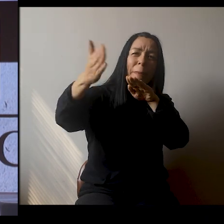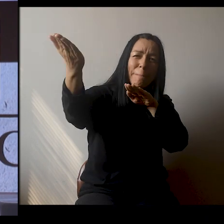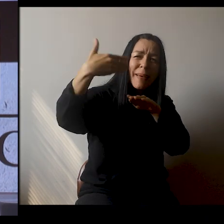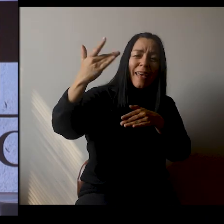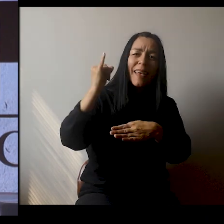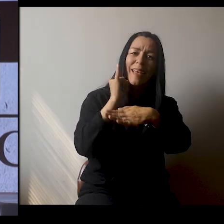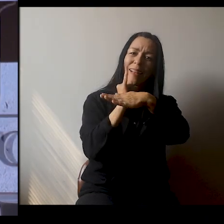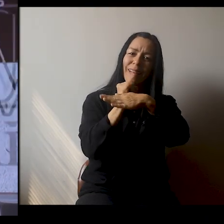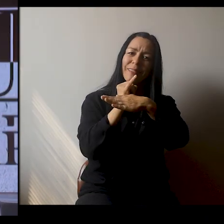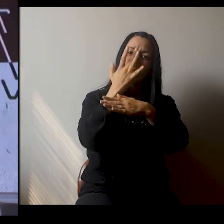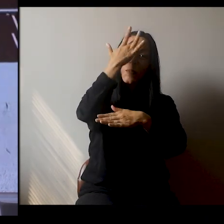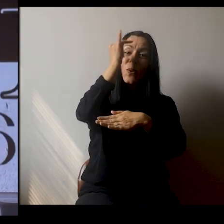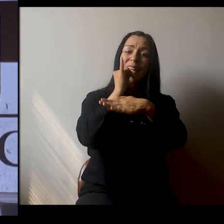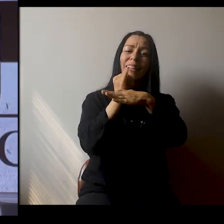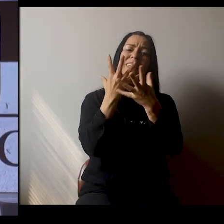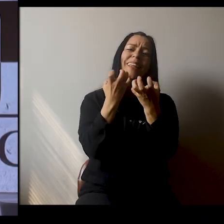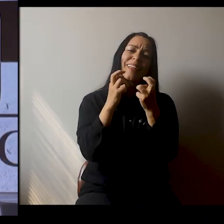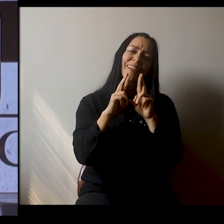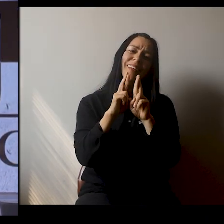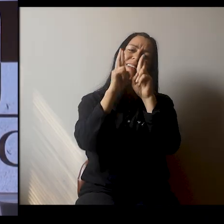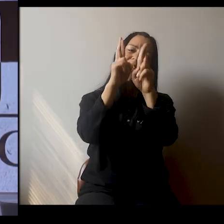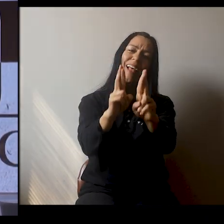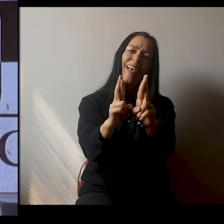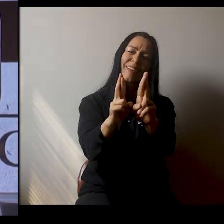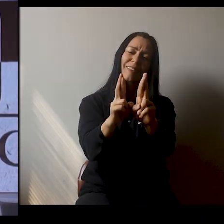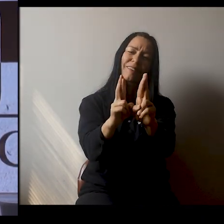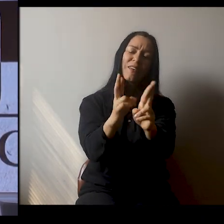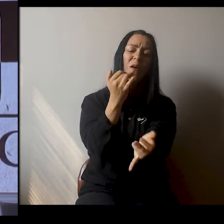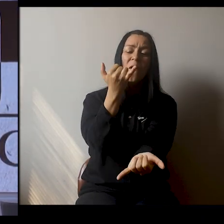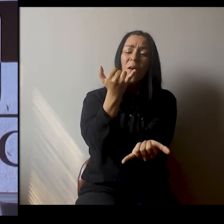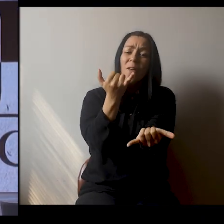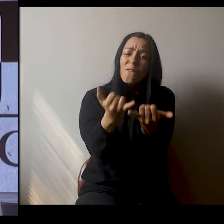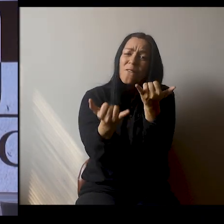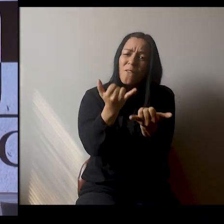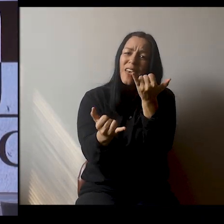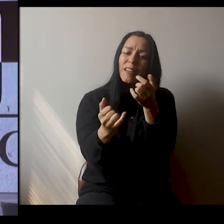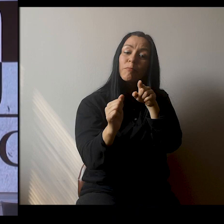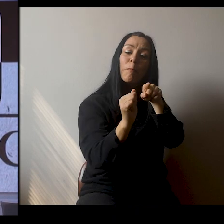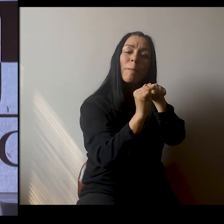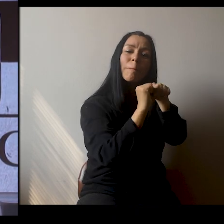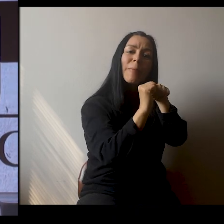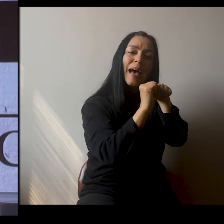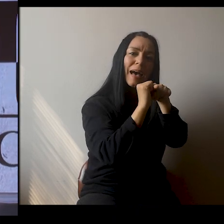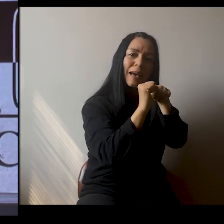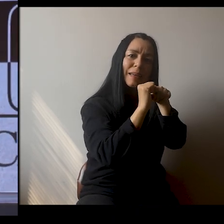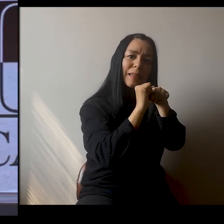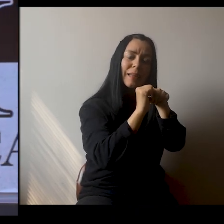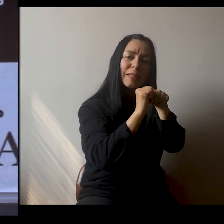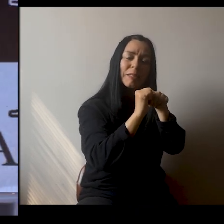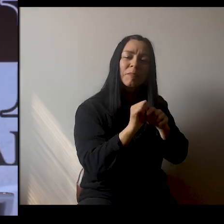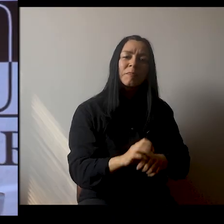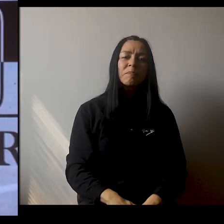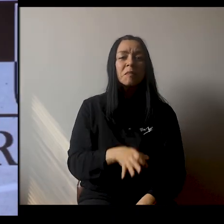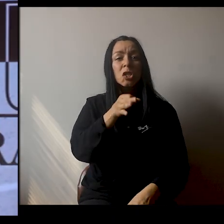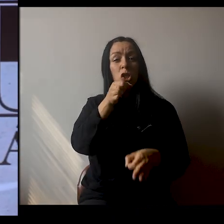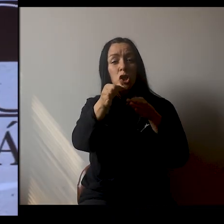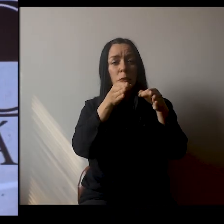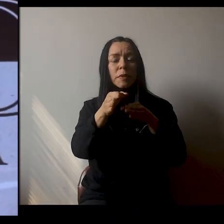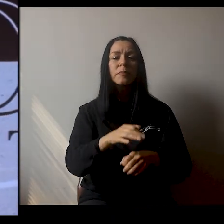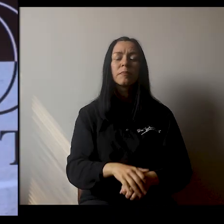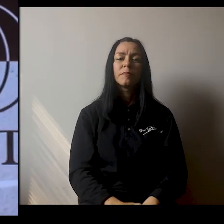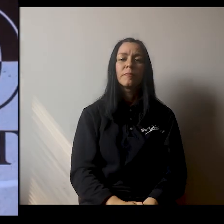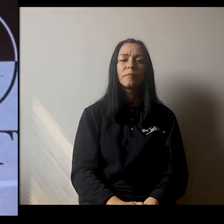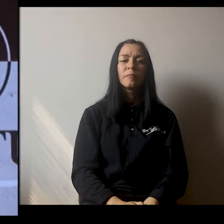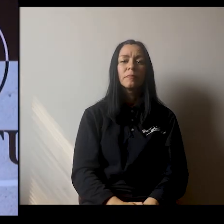que venga a la iglesia porque queremos regalarle algo. Pero quiero finalizar con una parte práctica